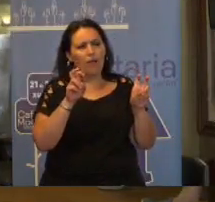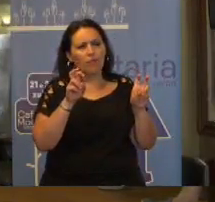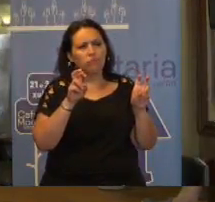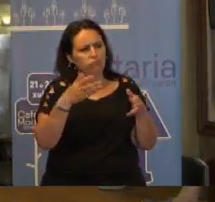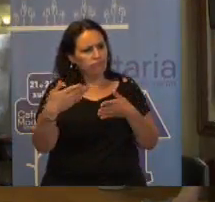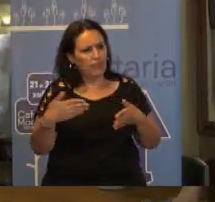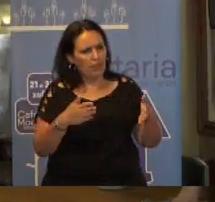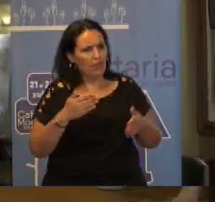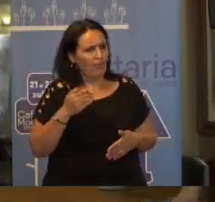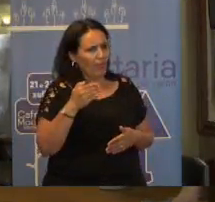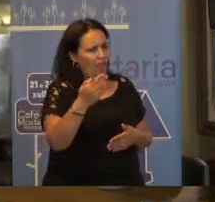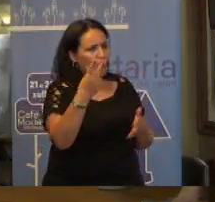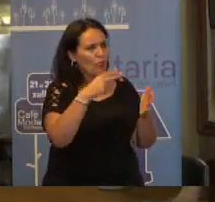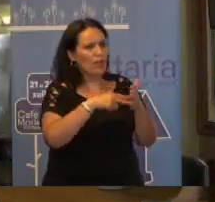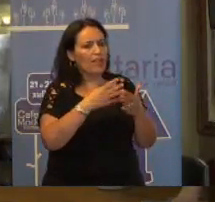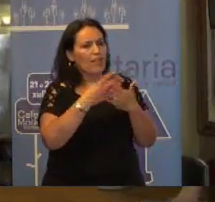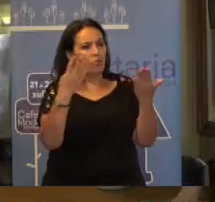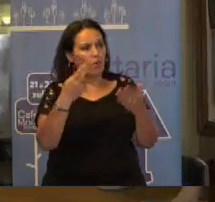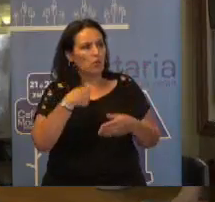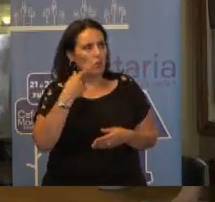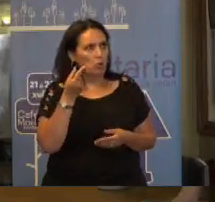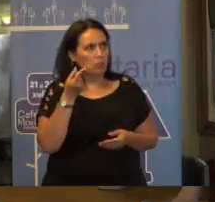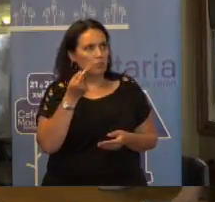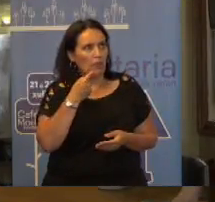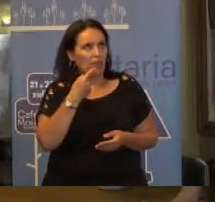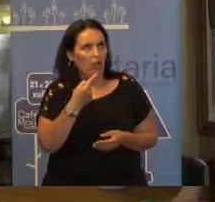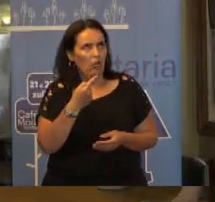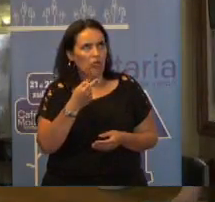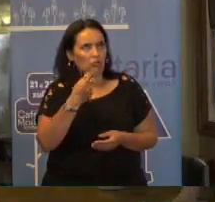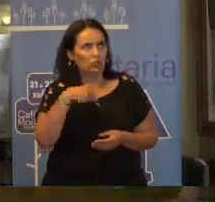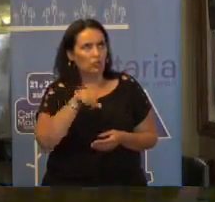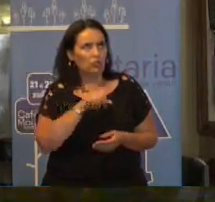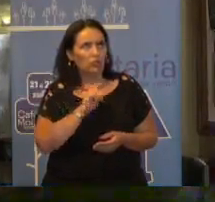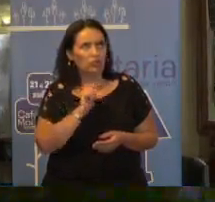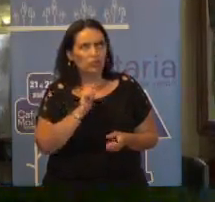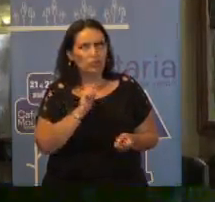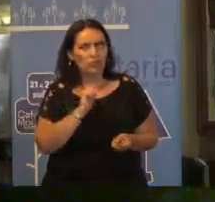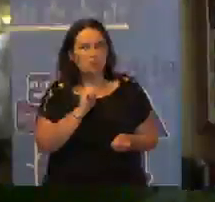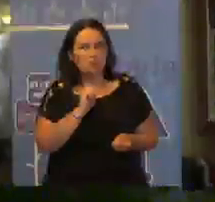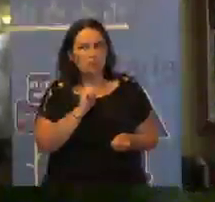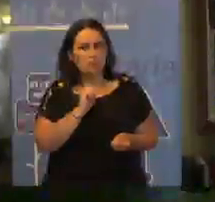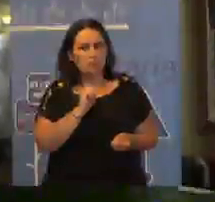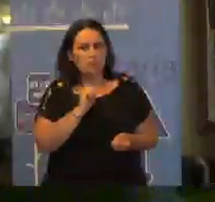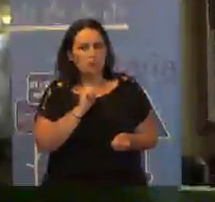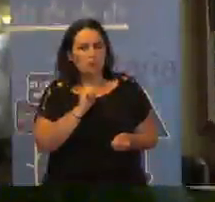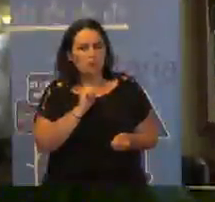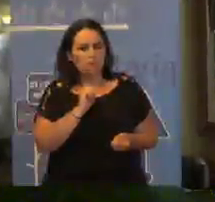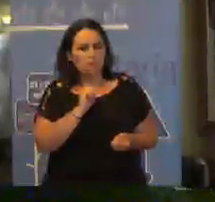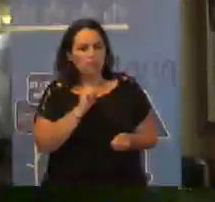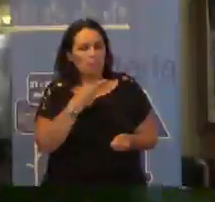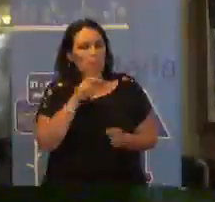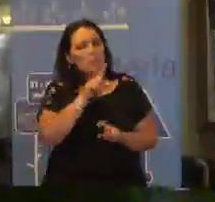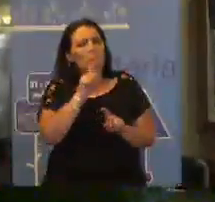ao 19. Eu diría que tiñamos que mirar que para que o camiño